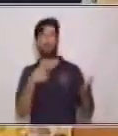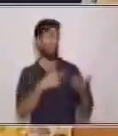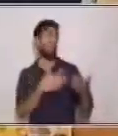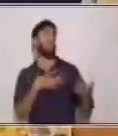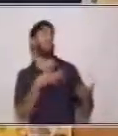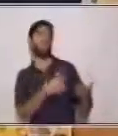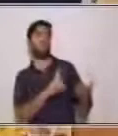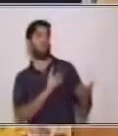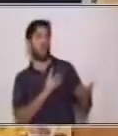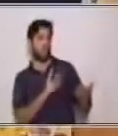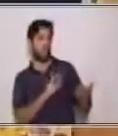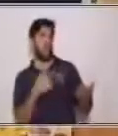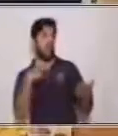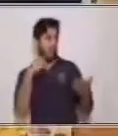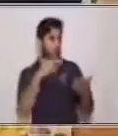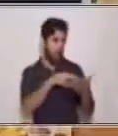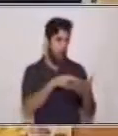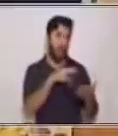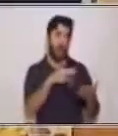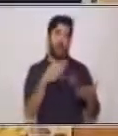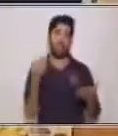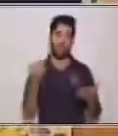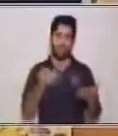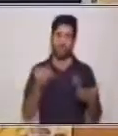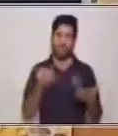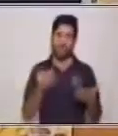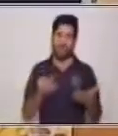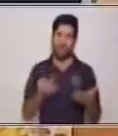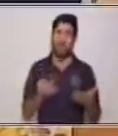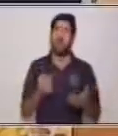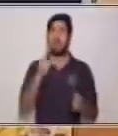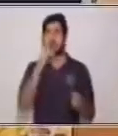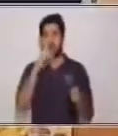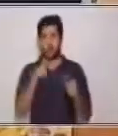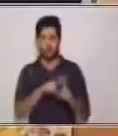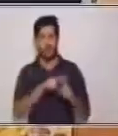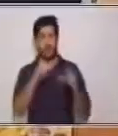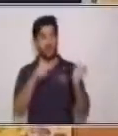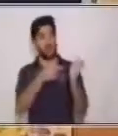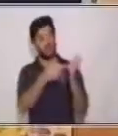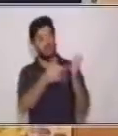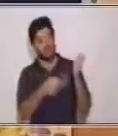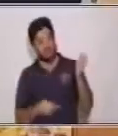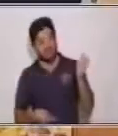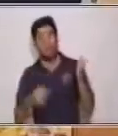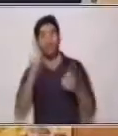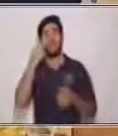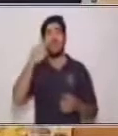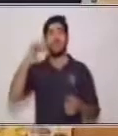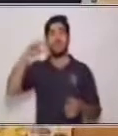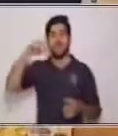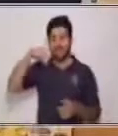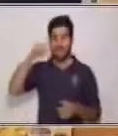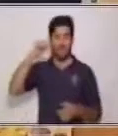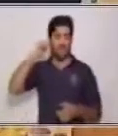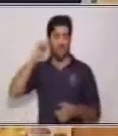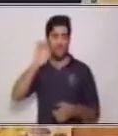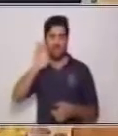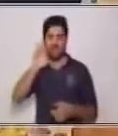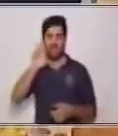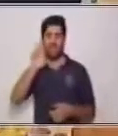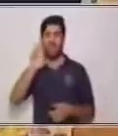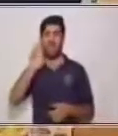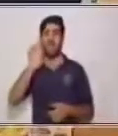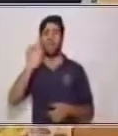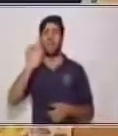También debe de tener los ingredientes con la cantidad específica. Aquí